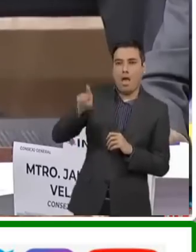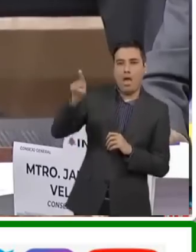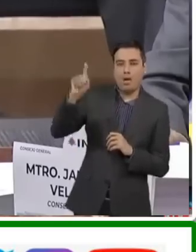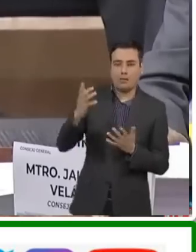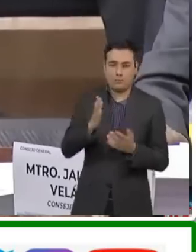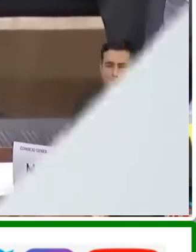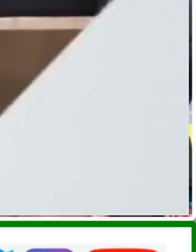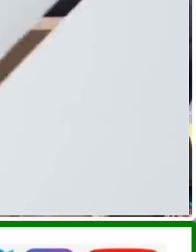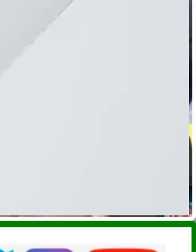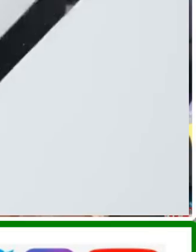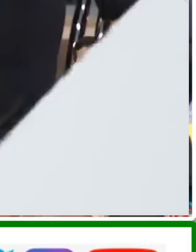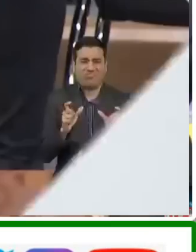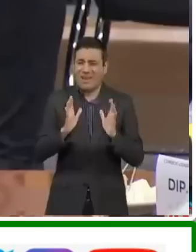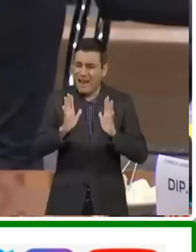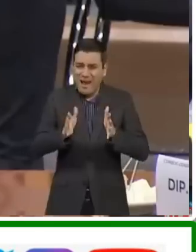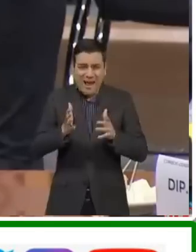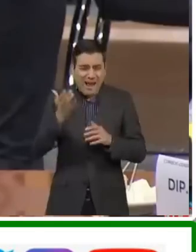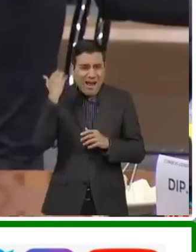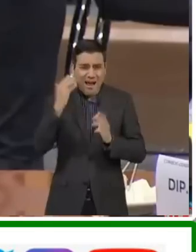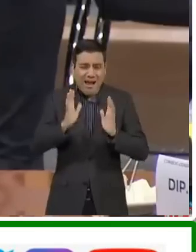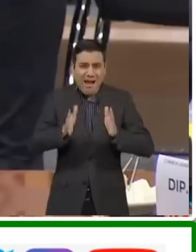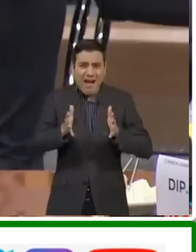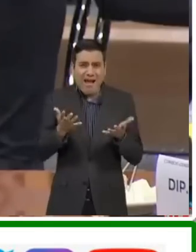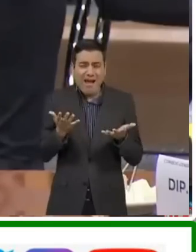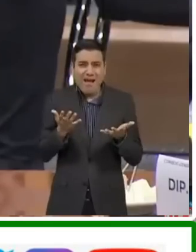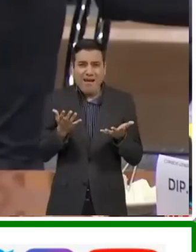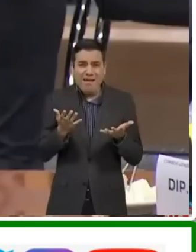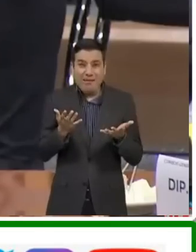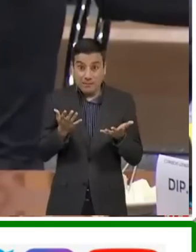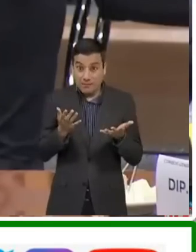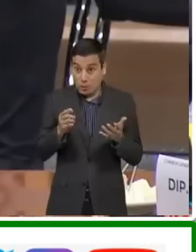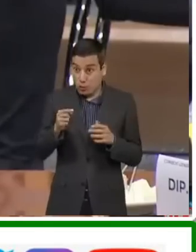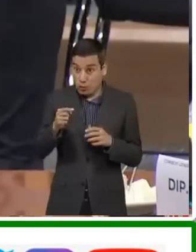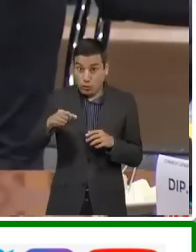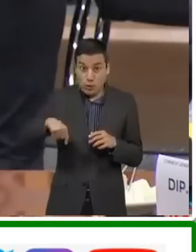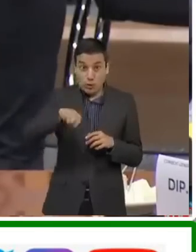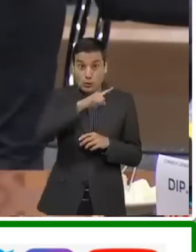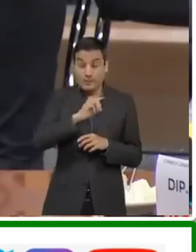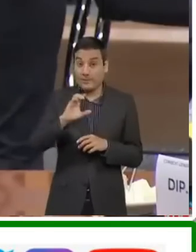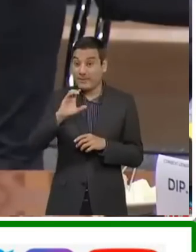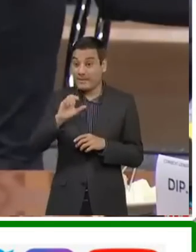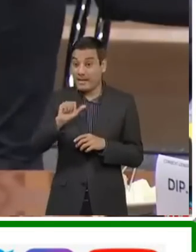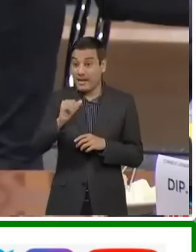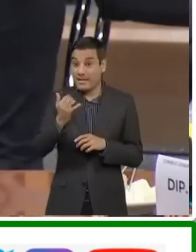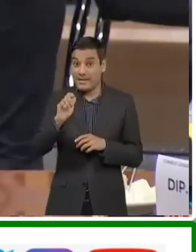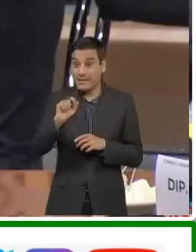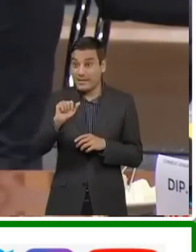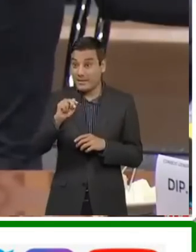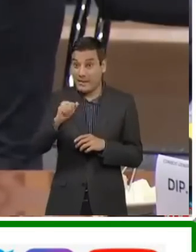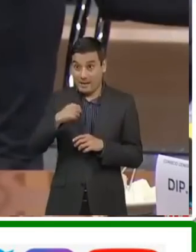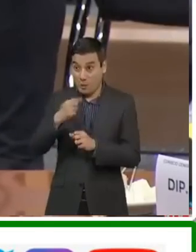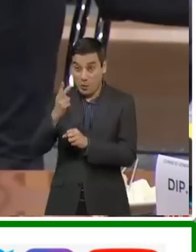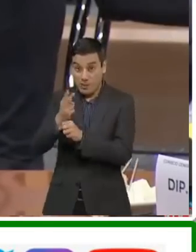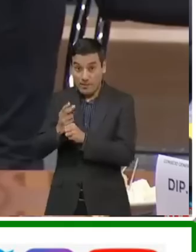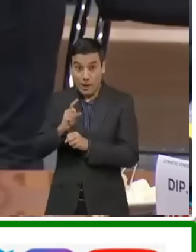nosotros. Es cuanto, Presidenta. Y nosotros, efectivamente, nosotros no invitamos a Cayetana, hay que informarse bien.